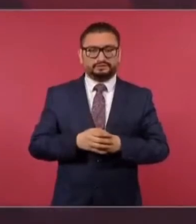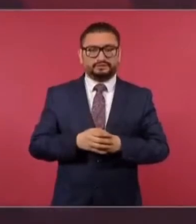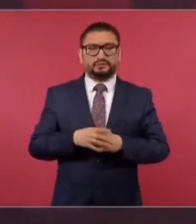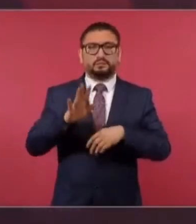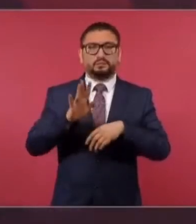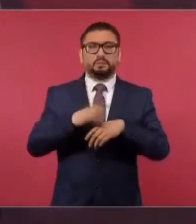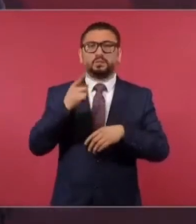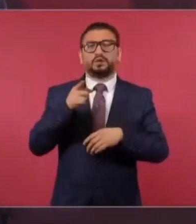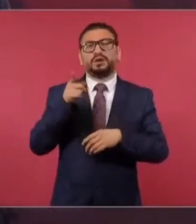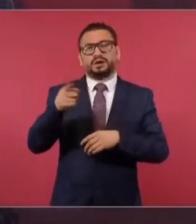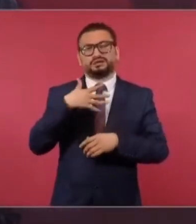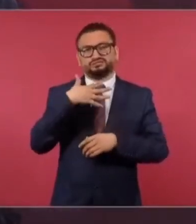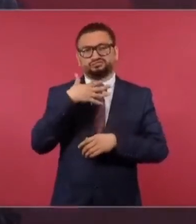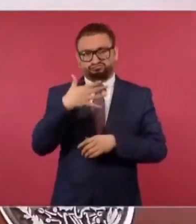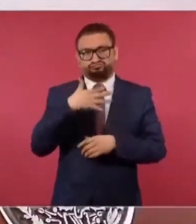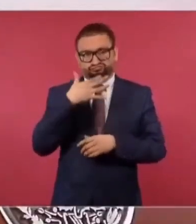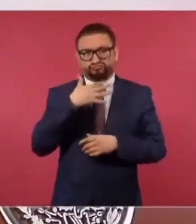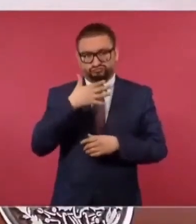corrupción